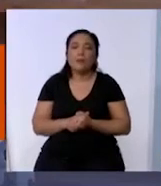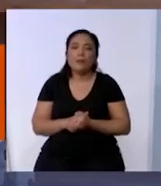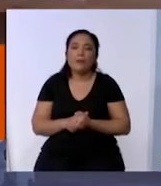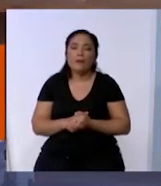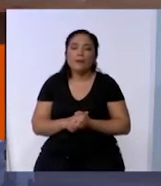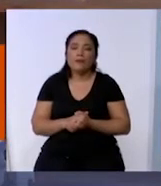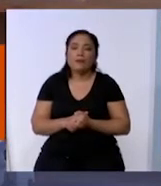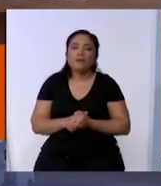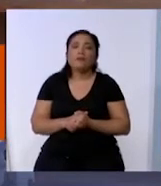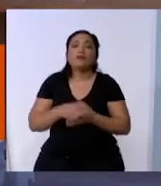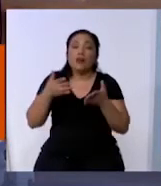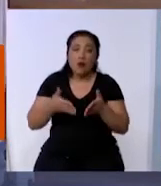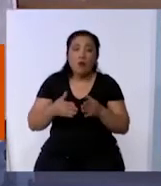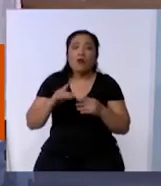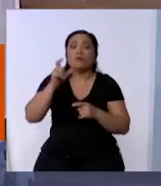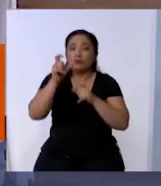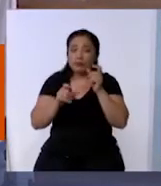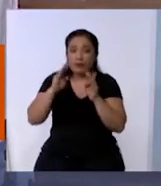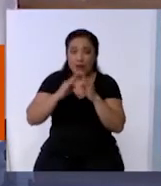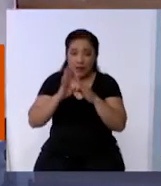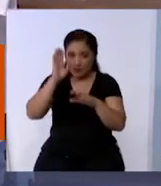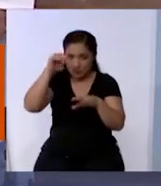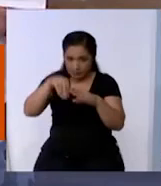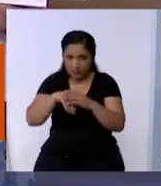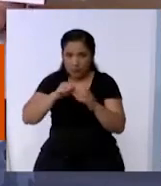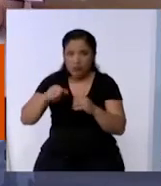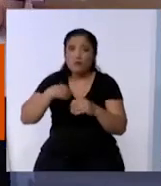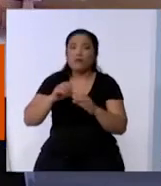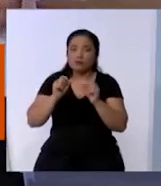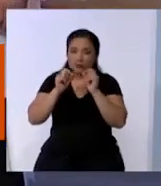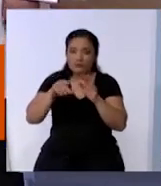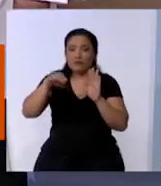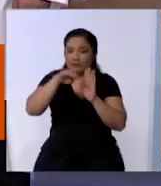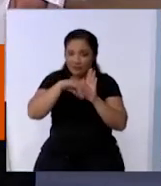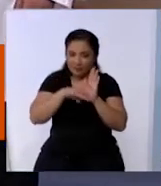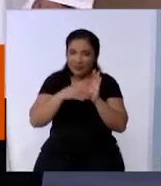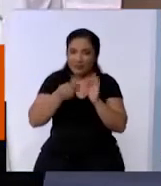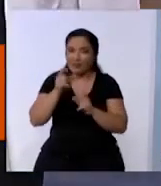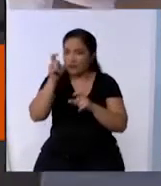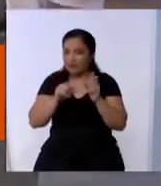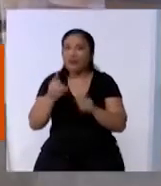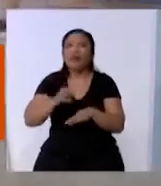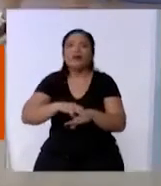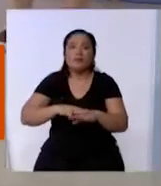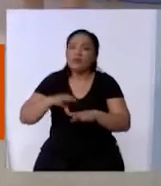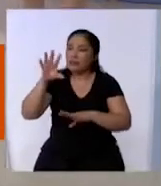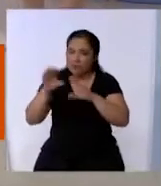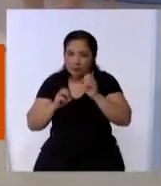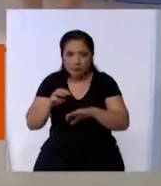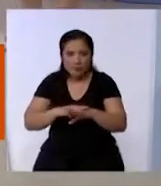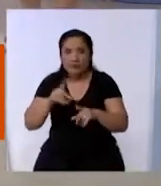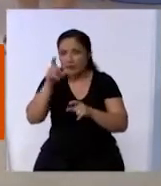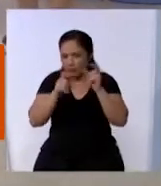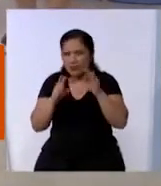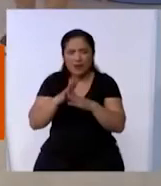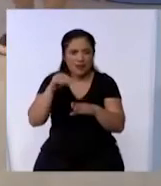ahora, mirando con los problemas que les dejo aquí como tarea, que ustedes ya bajaron de la plataforma.